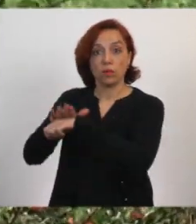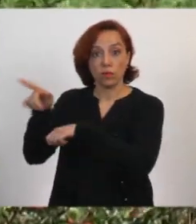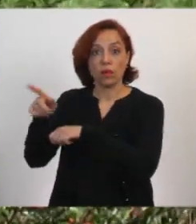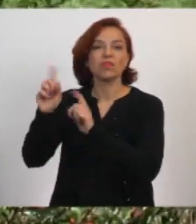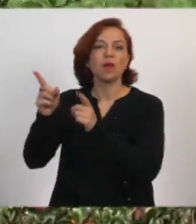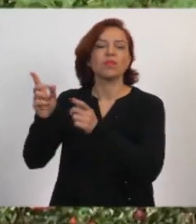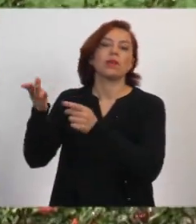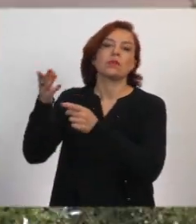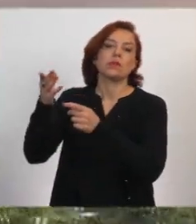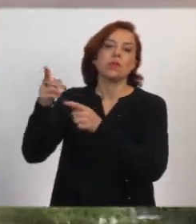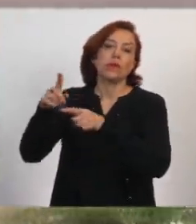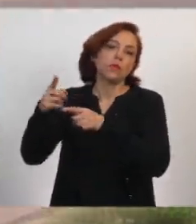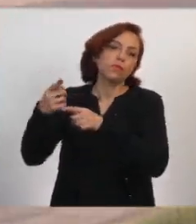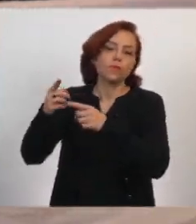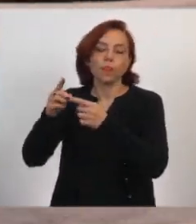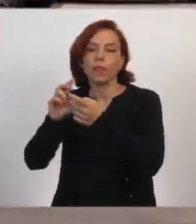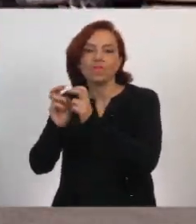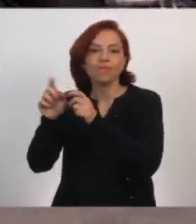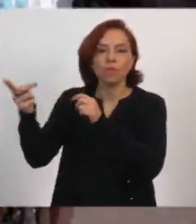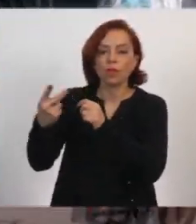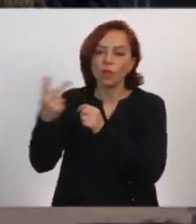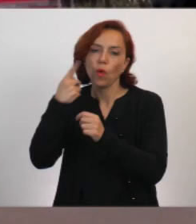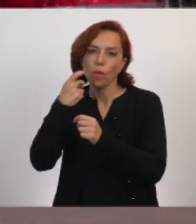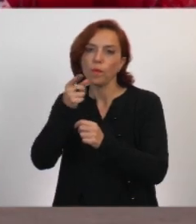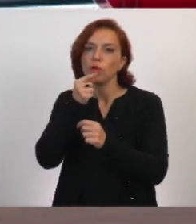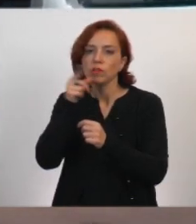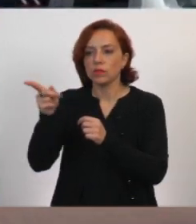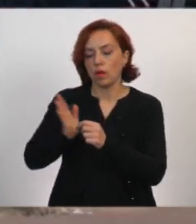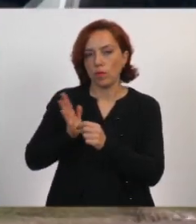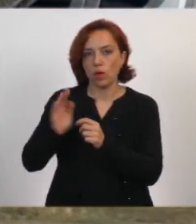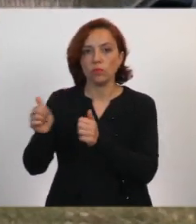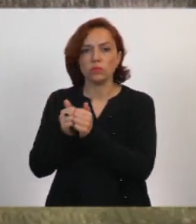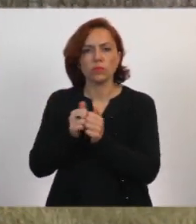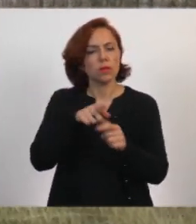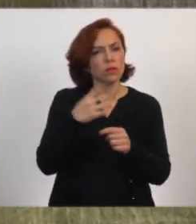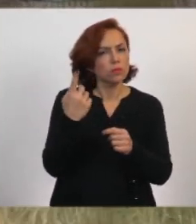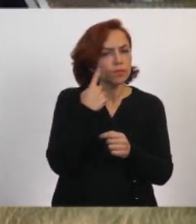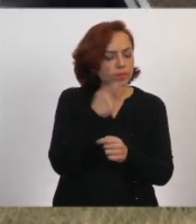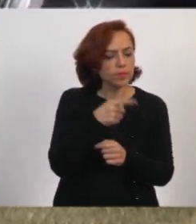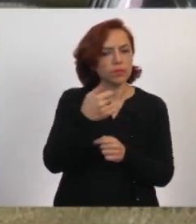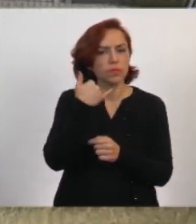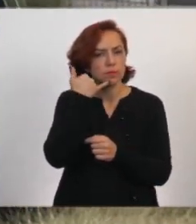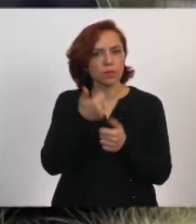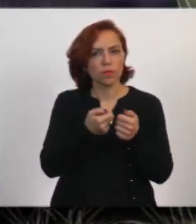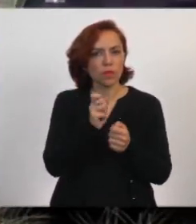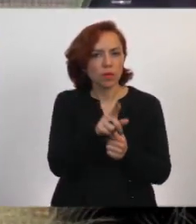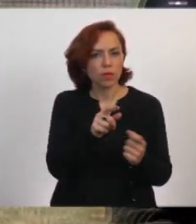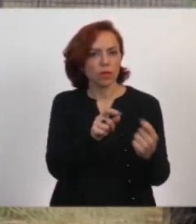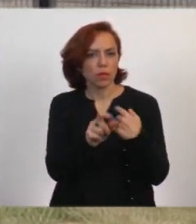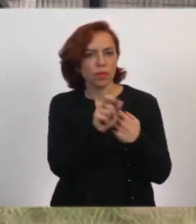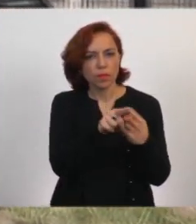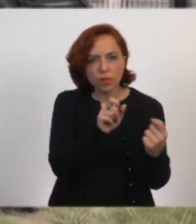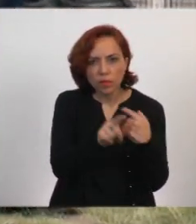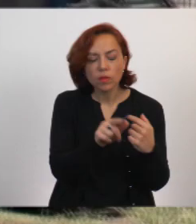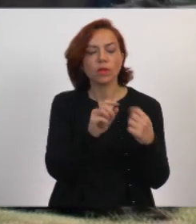al almacenero porque tenía una relación sentimental con esta policía. Fue a raíz de la captación de un teléfono celular, mensaje de texto